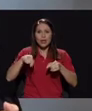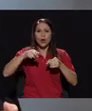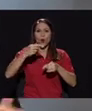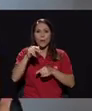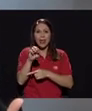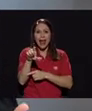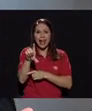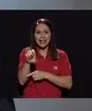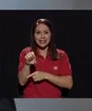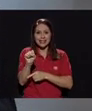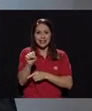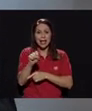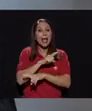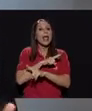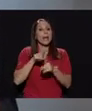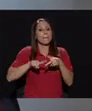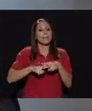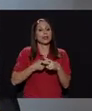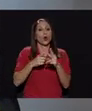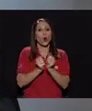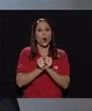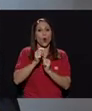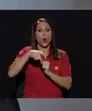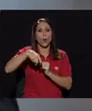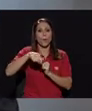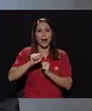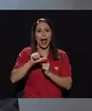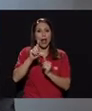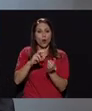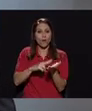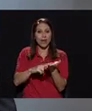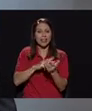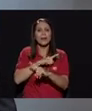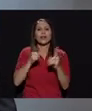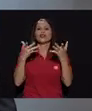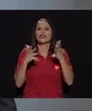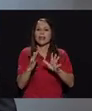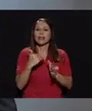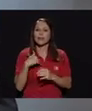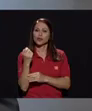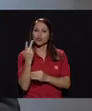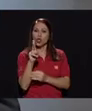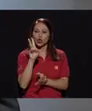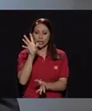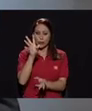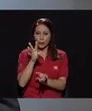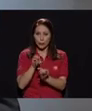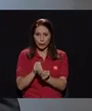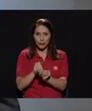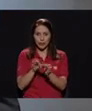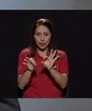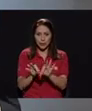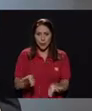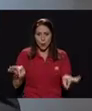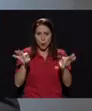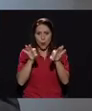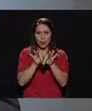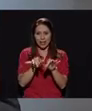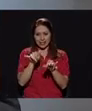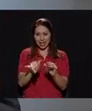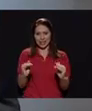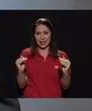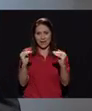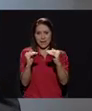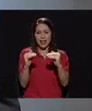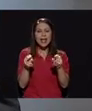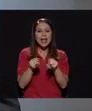este de Palo Verde, pero ya tenemos 12 humedales a nivel nacional que son de ese tipo de importancia. Y